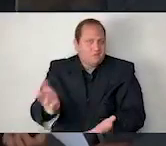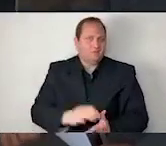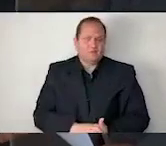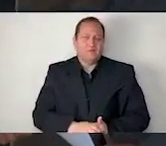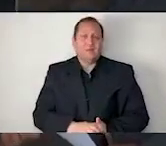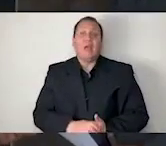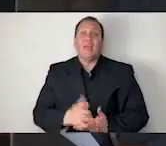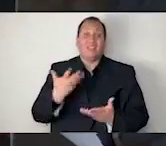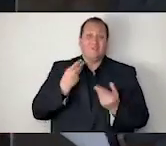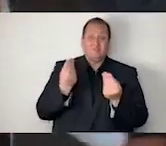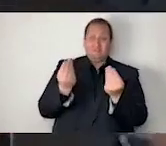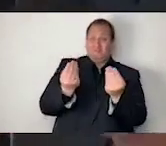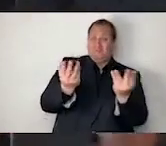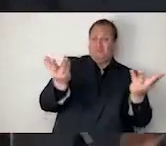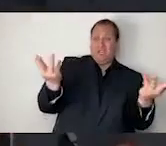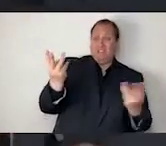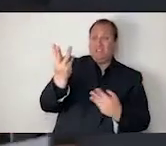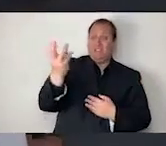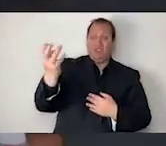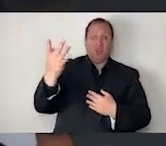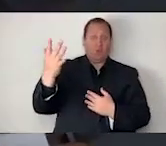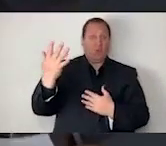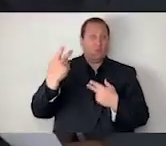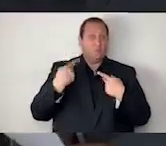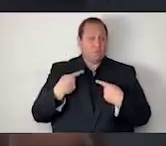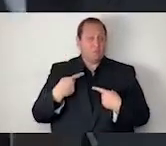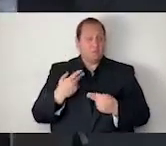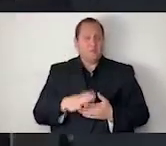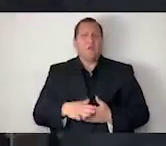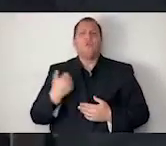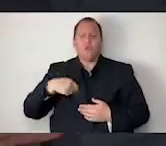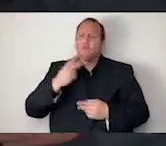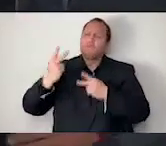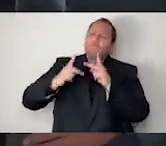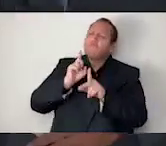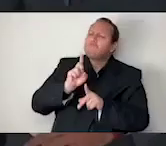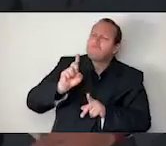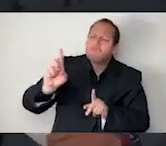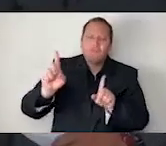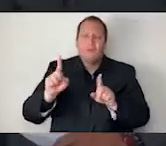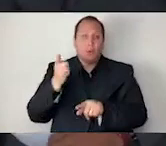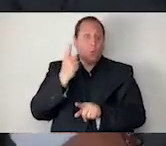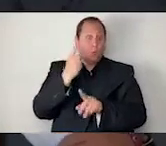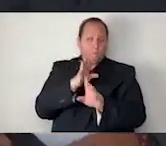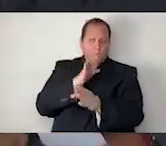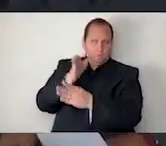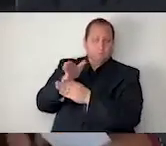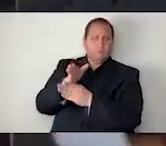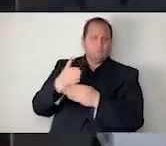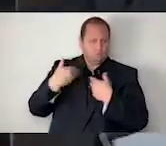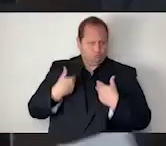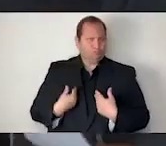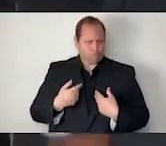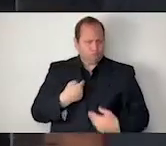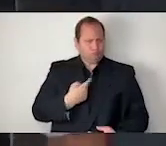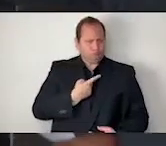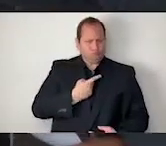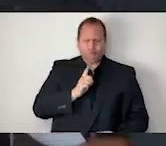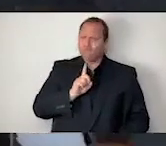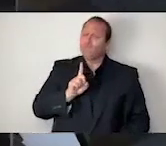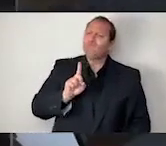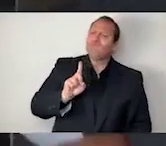de 350 empleados y cuando llegamos jugarlo particularmente aquí porque yo me constituí personalmente en el territorio todo el